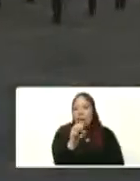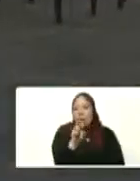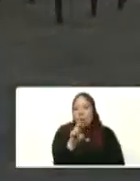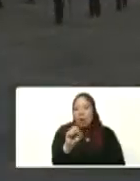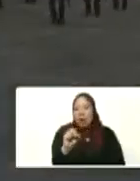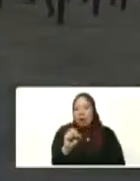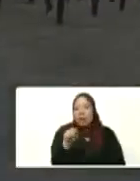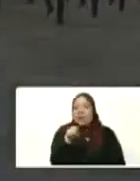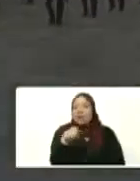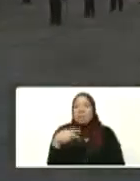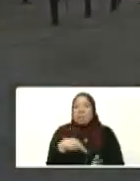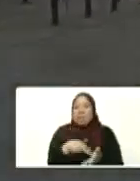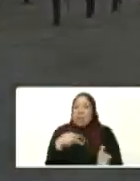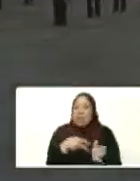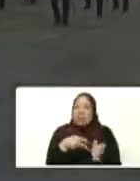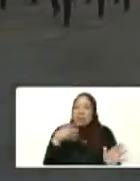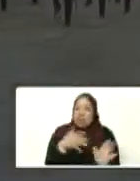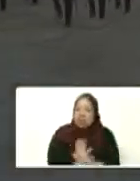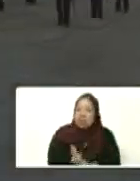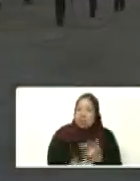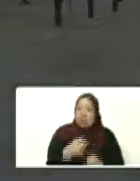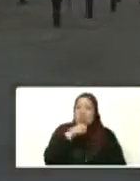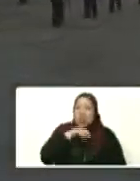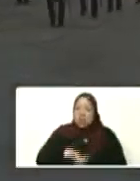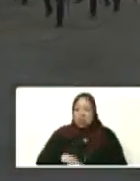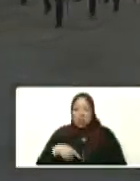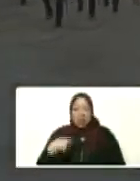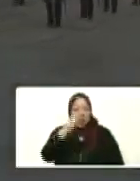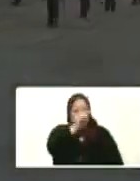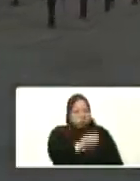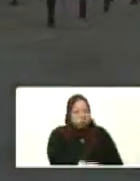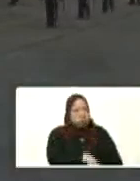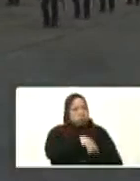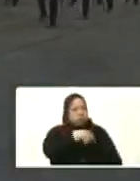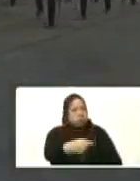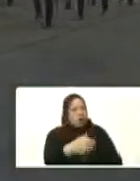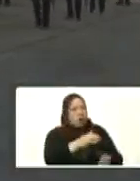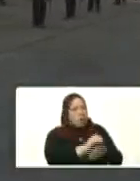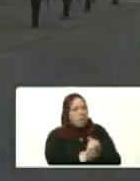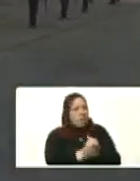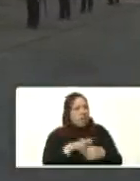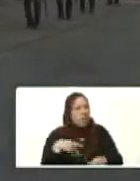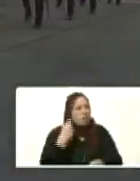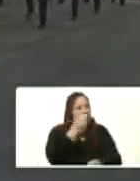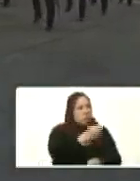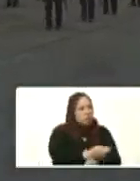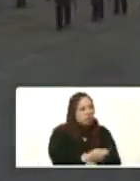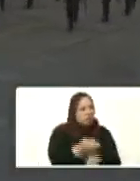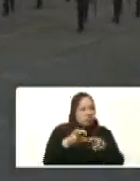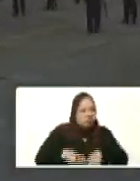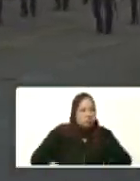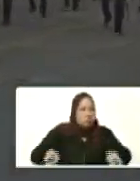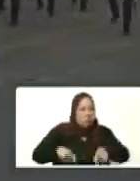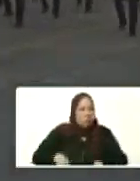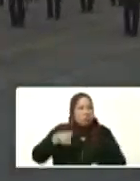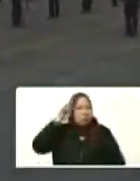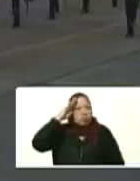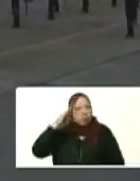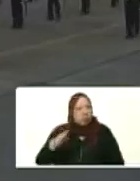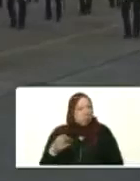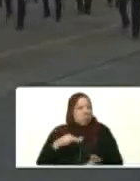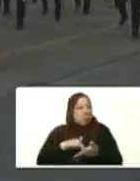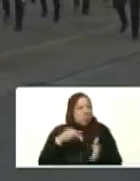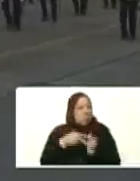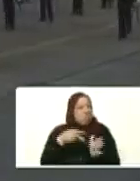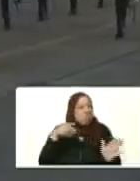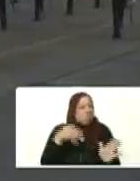significado histórico de entregar una espada, sable o daga a un combatiente en la ceremonia de investidura de los cadetes de la Fuerza Armada